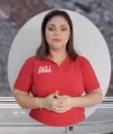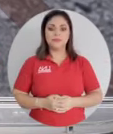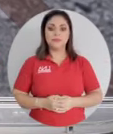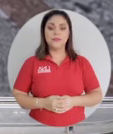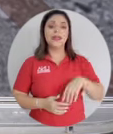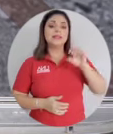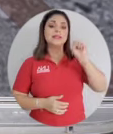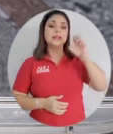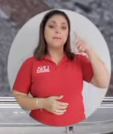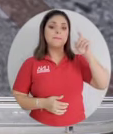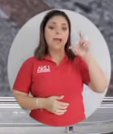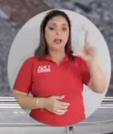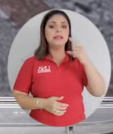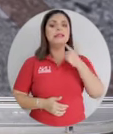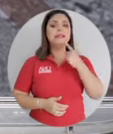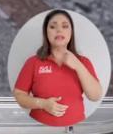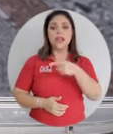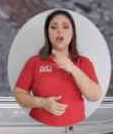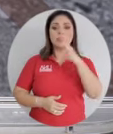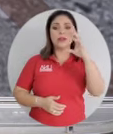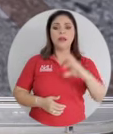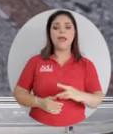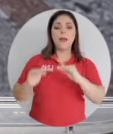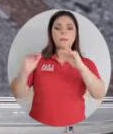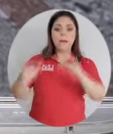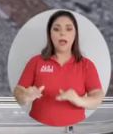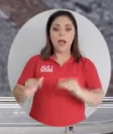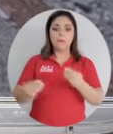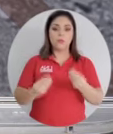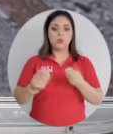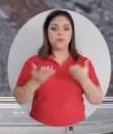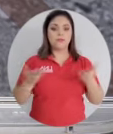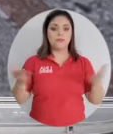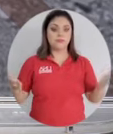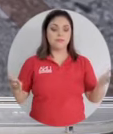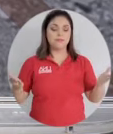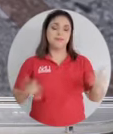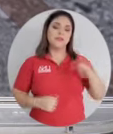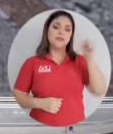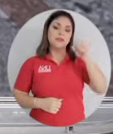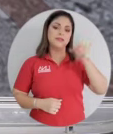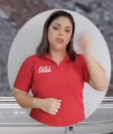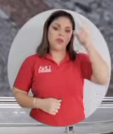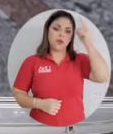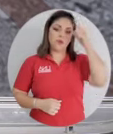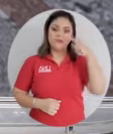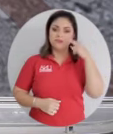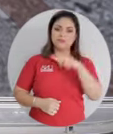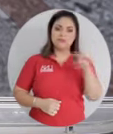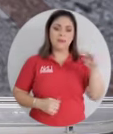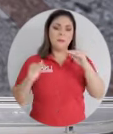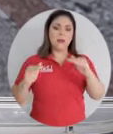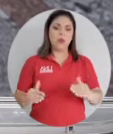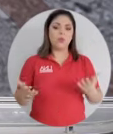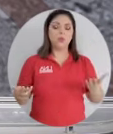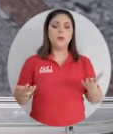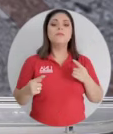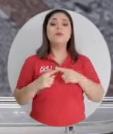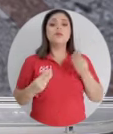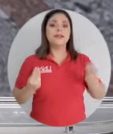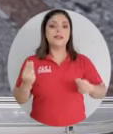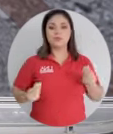clasificados como un país de baja productividad. Y si vemos los niveles educativos nuestros, por supuesto que es de baja productividad. Pero ¿cómo hacemos